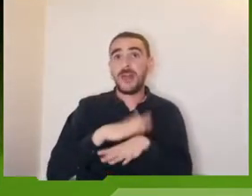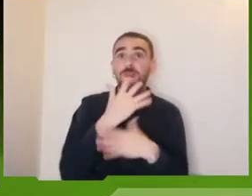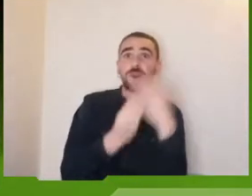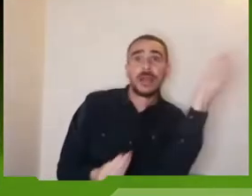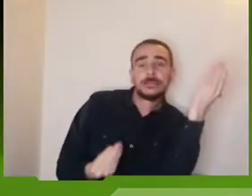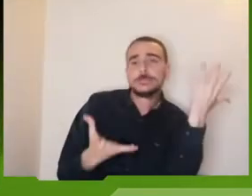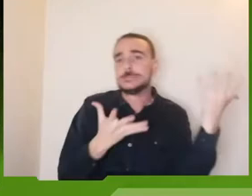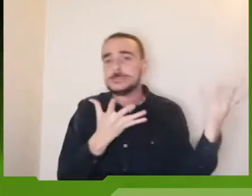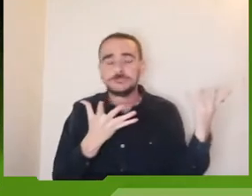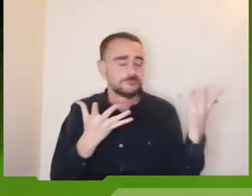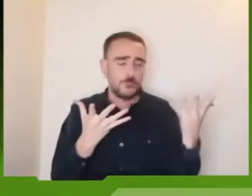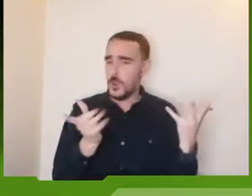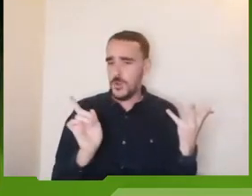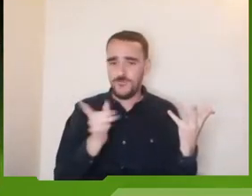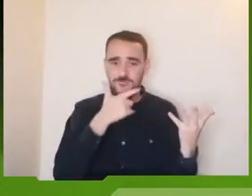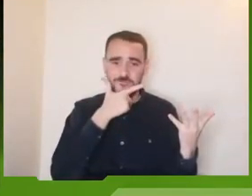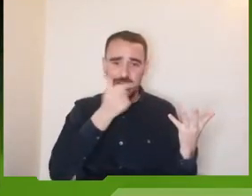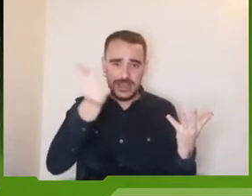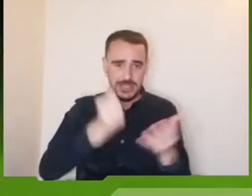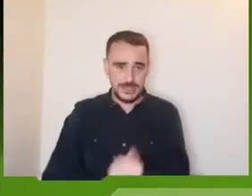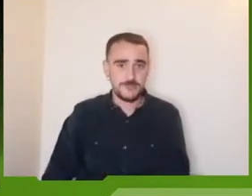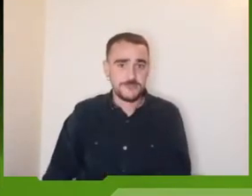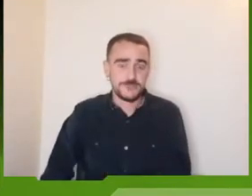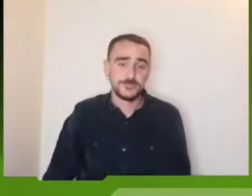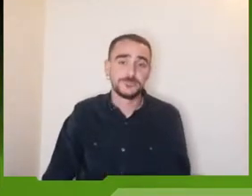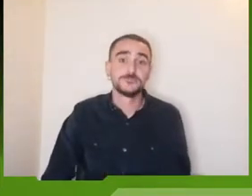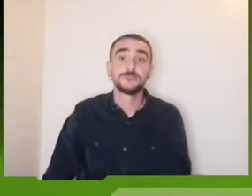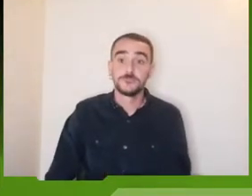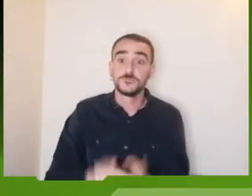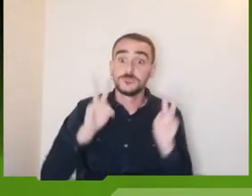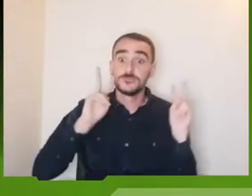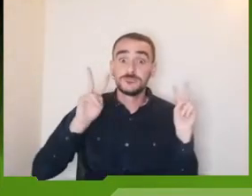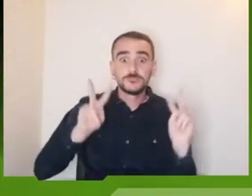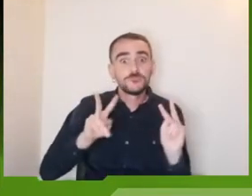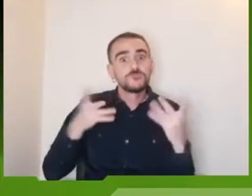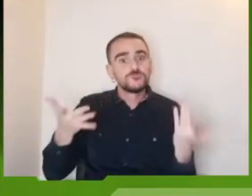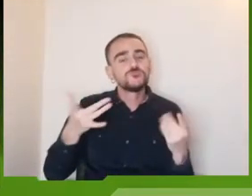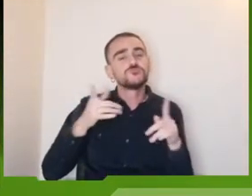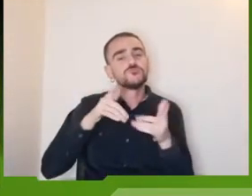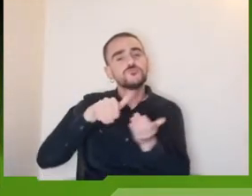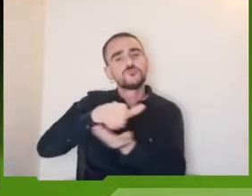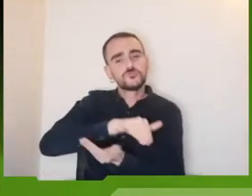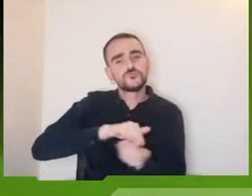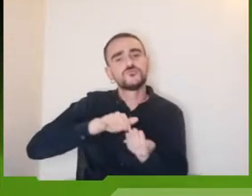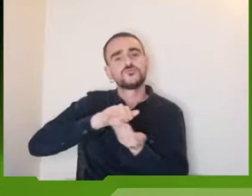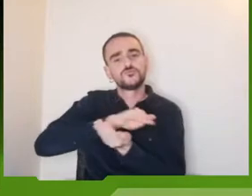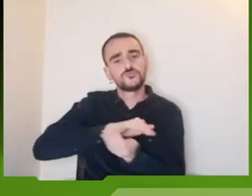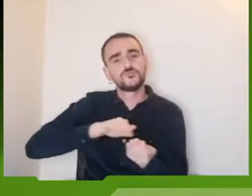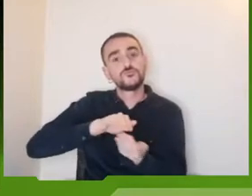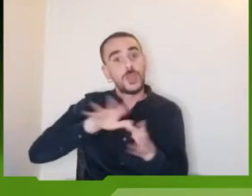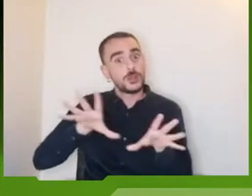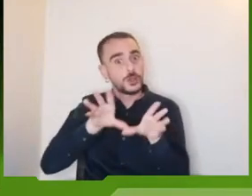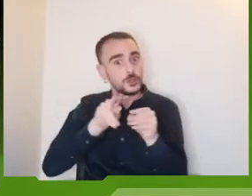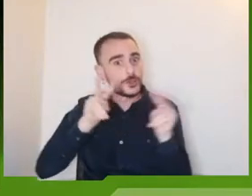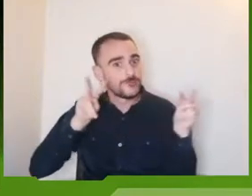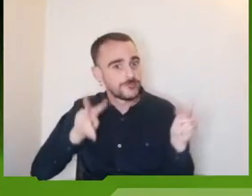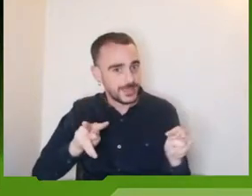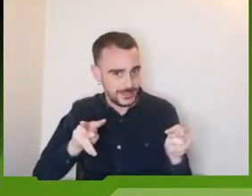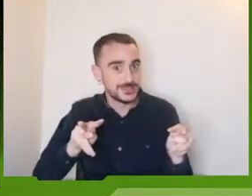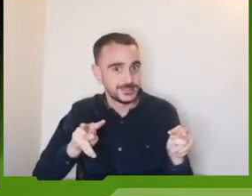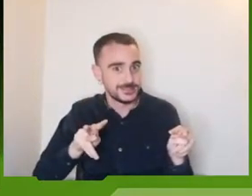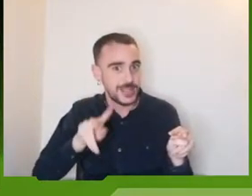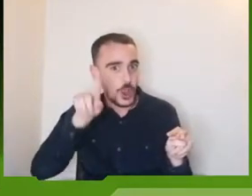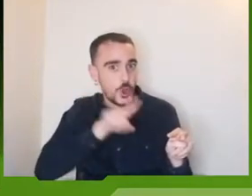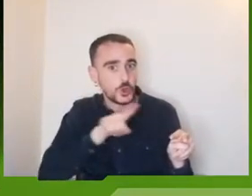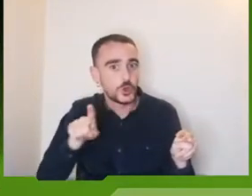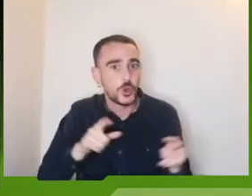Muy bien, vais viendo, ¿no? Cómo se forman, cómo queda la definitiva antes de